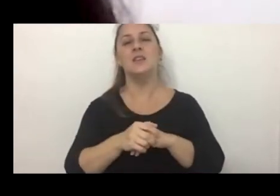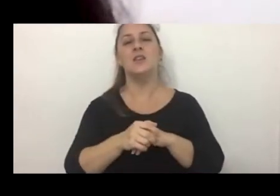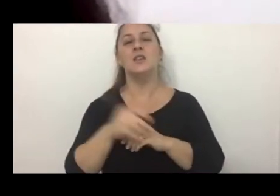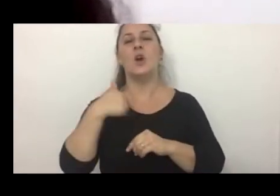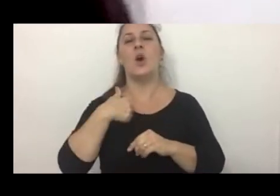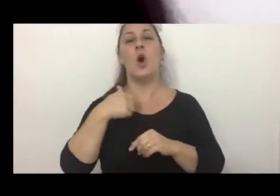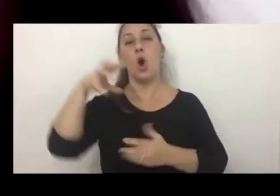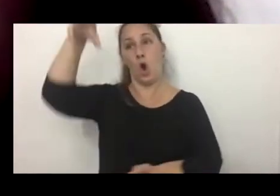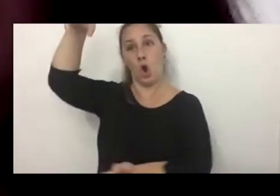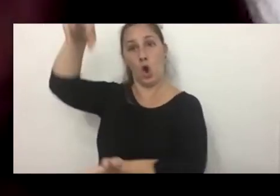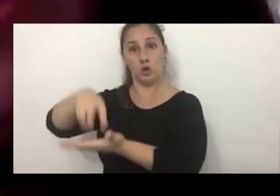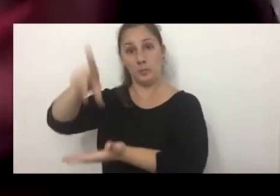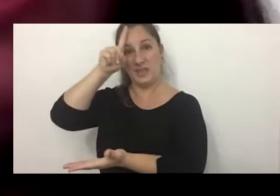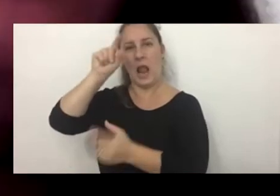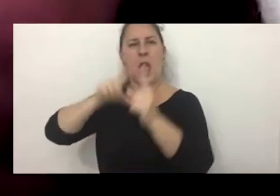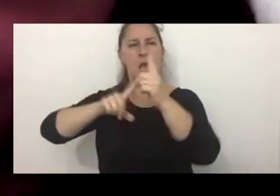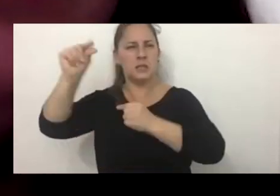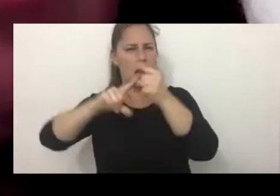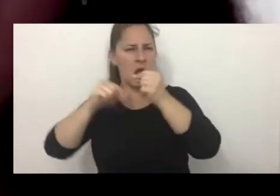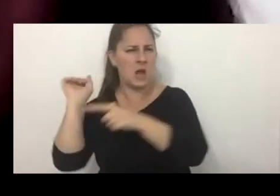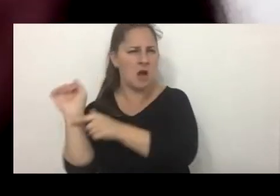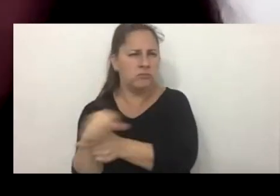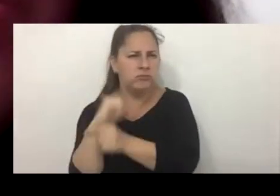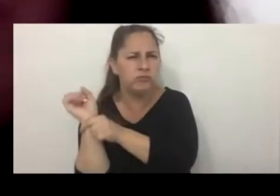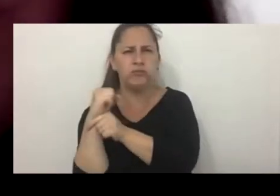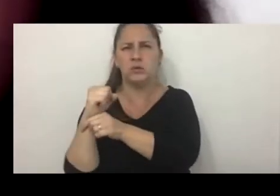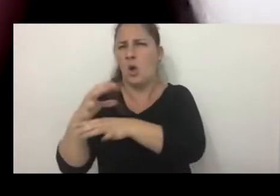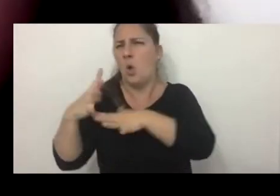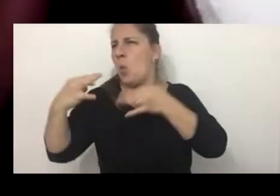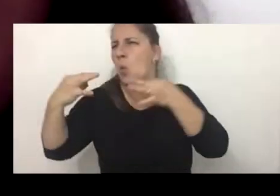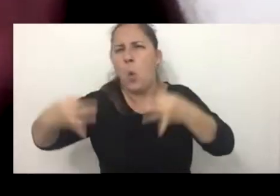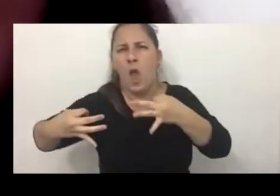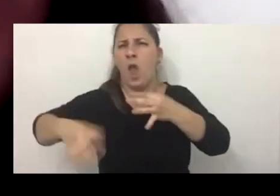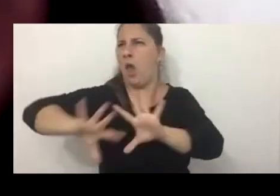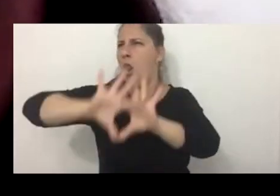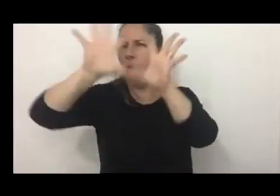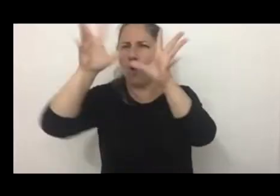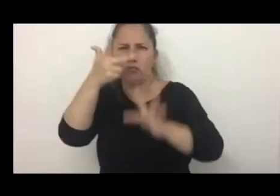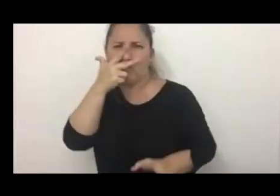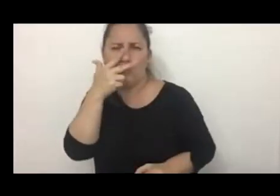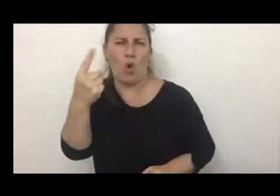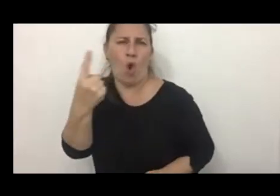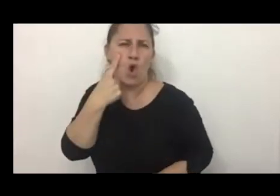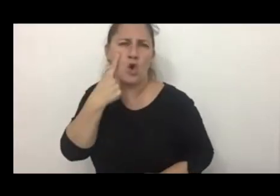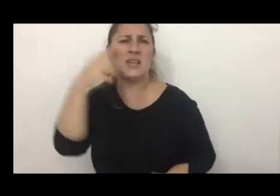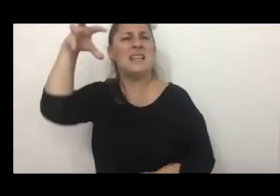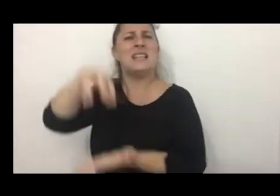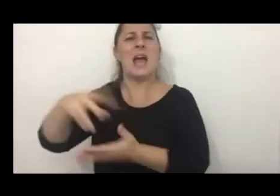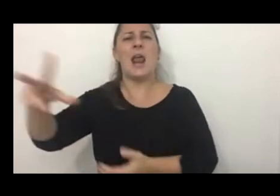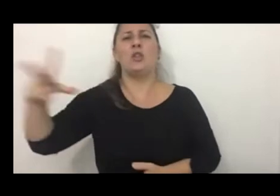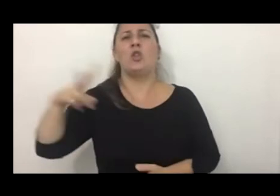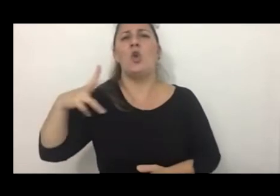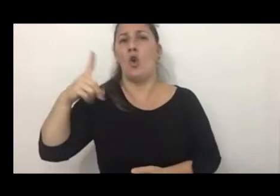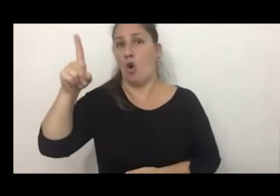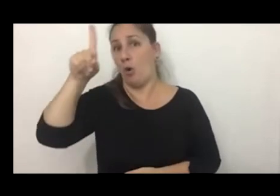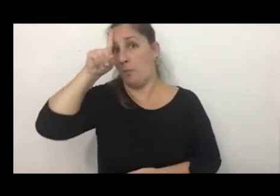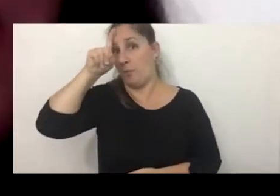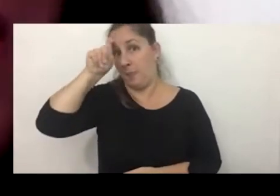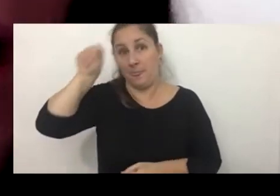otro lado del escritorio, en un consultorio, tiene una manera de asistir y cree que si él asiste así, vos no